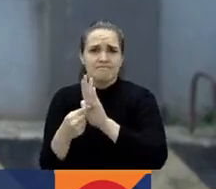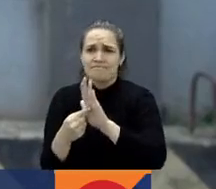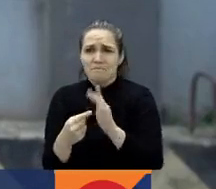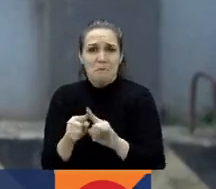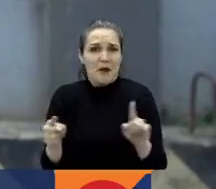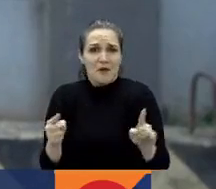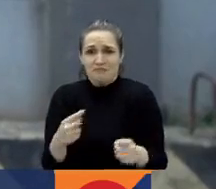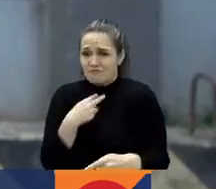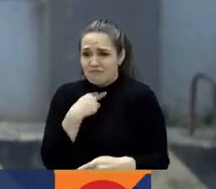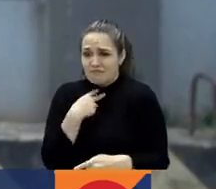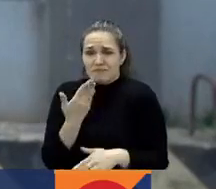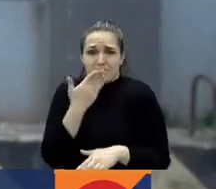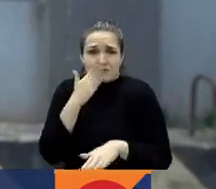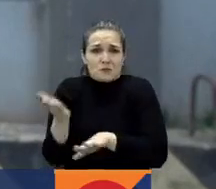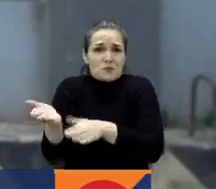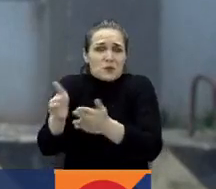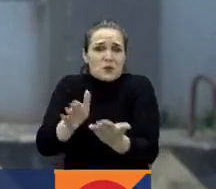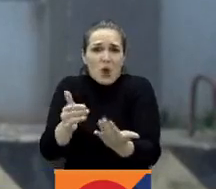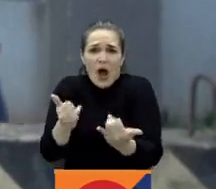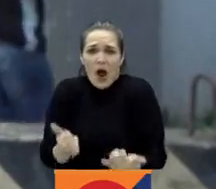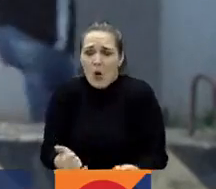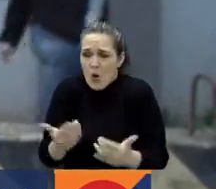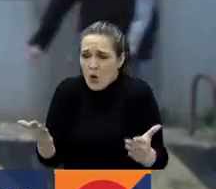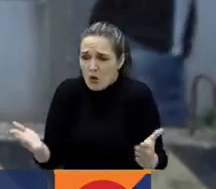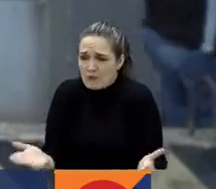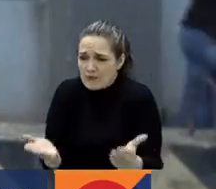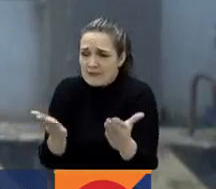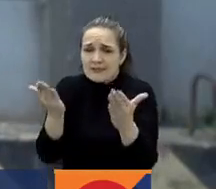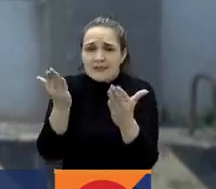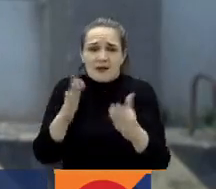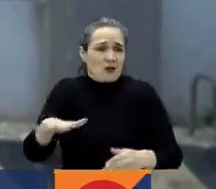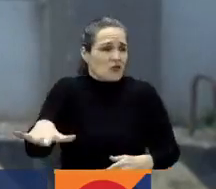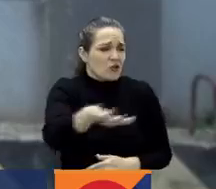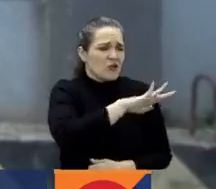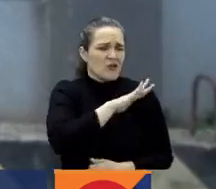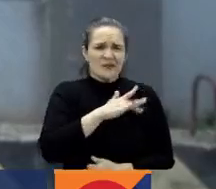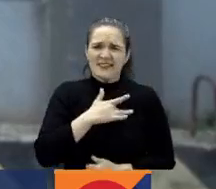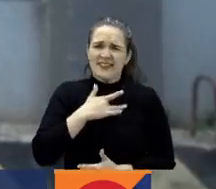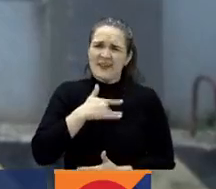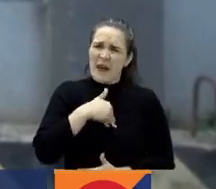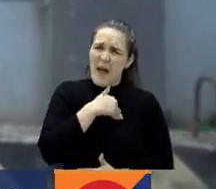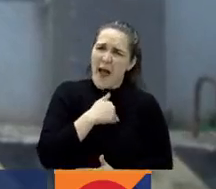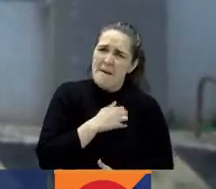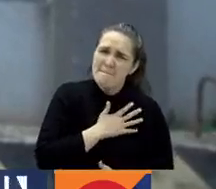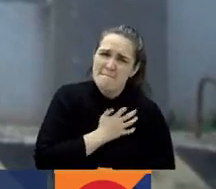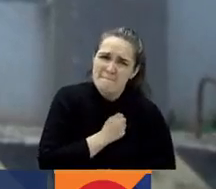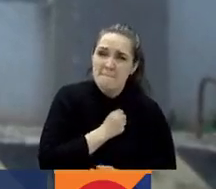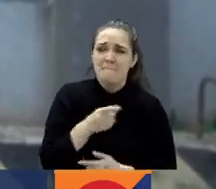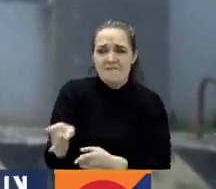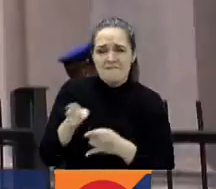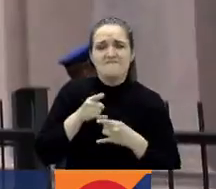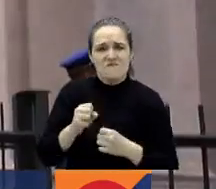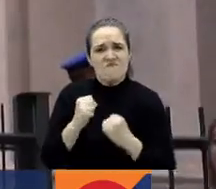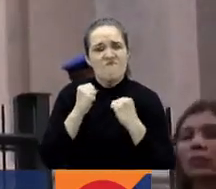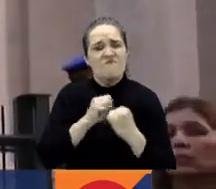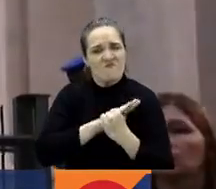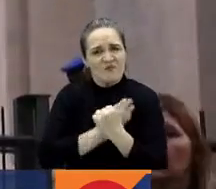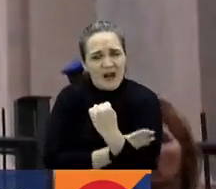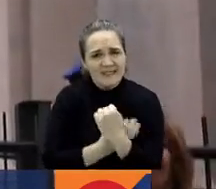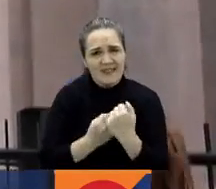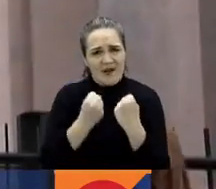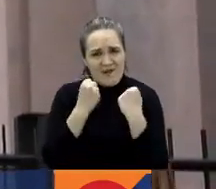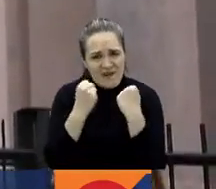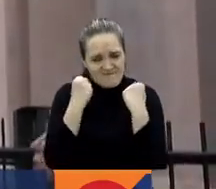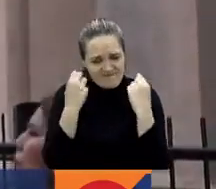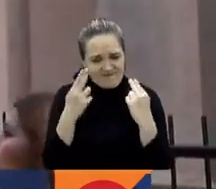todo el legado que él nos deja como compañeros. Él nos deja el legado de la fuerza, del coraje. Las autoridades